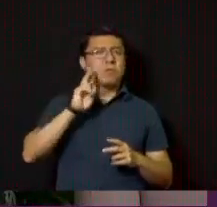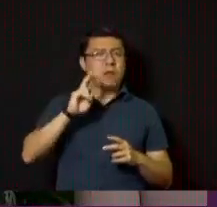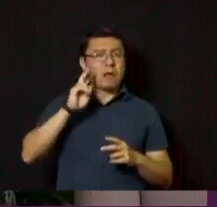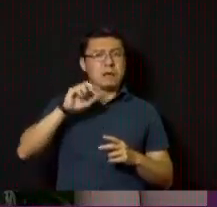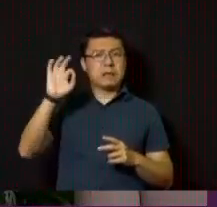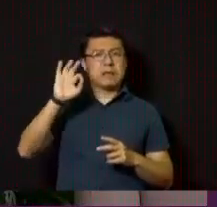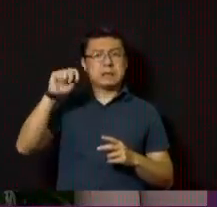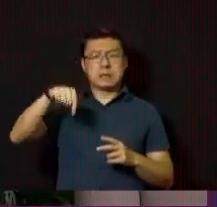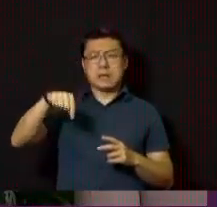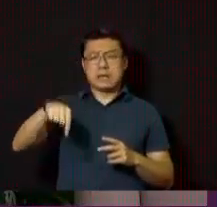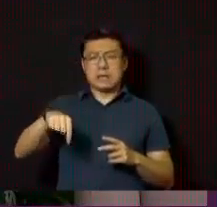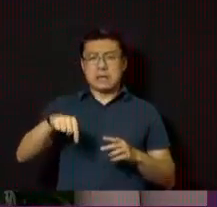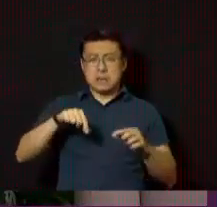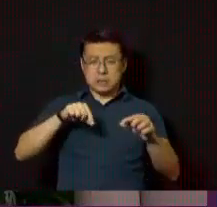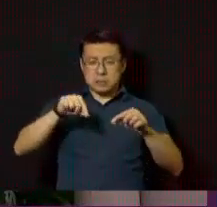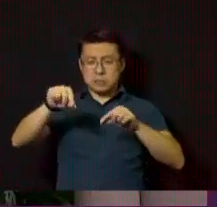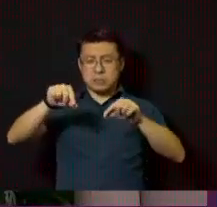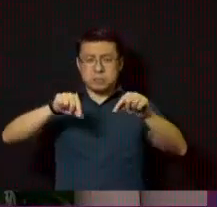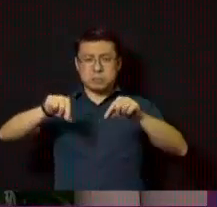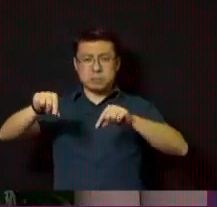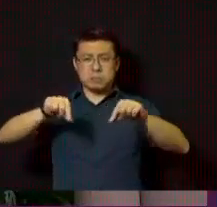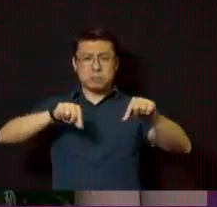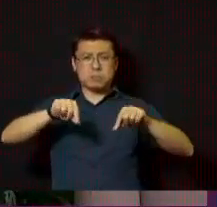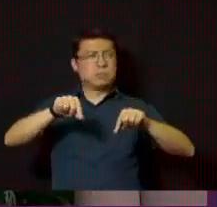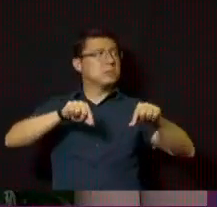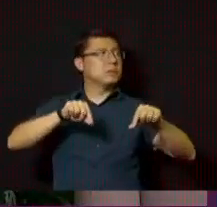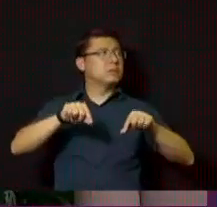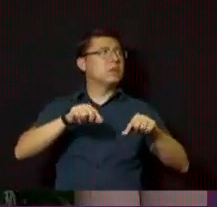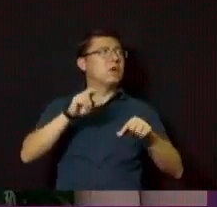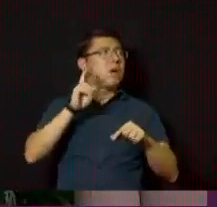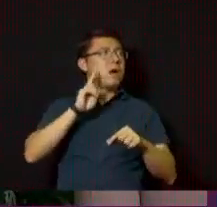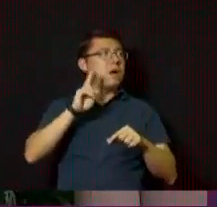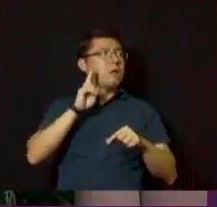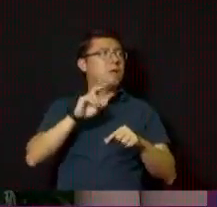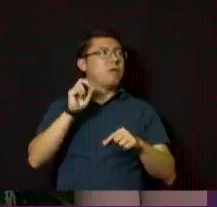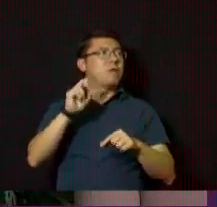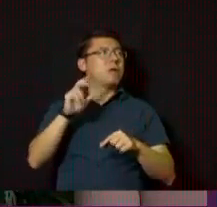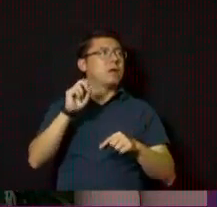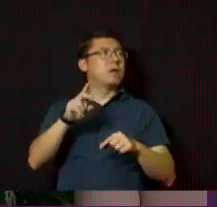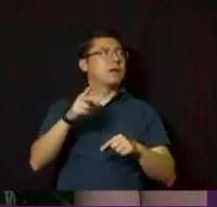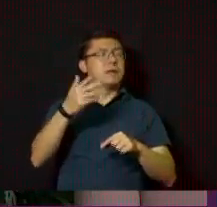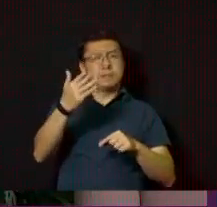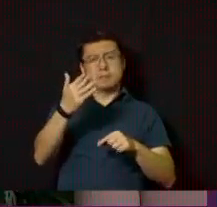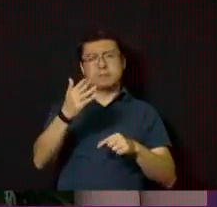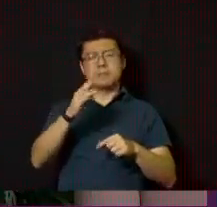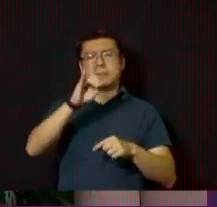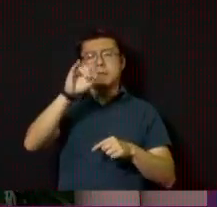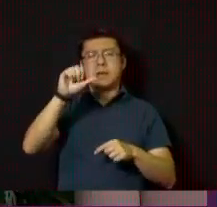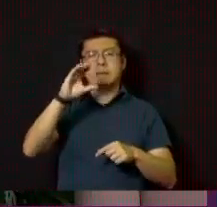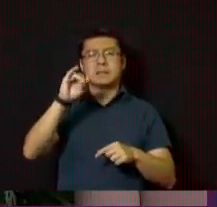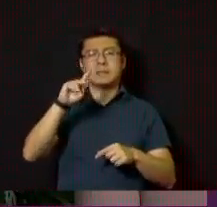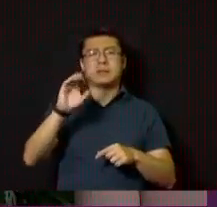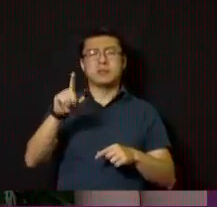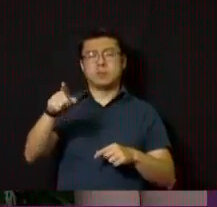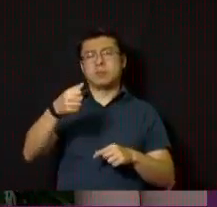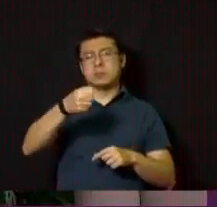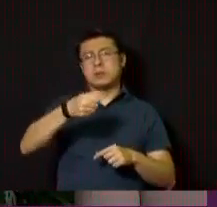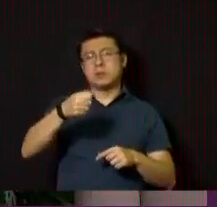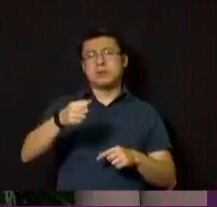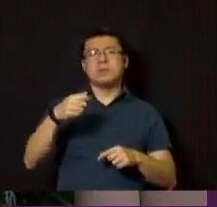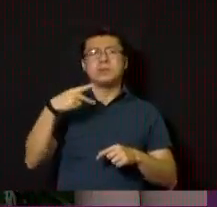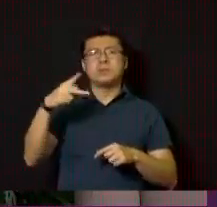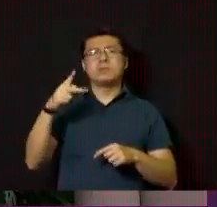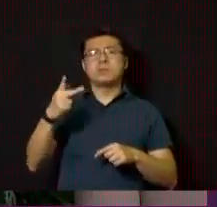de la consola. Bueno, pues a ver que Jacinto primero nos salude, nos platique cómo